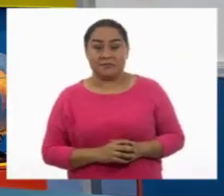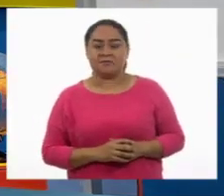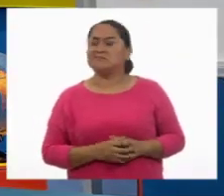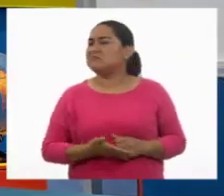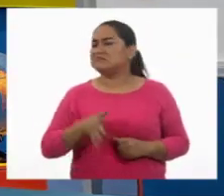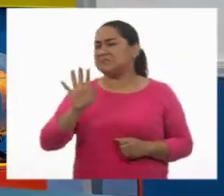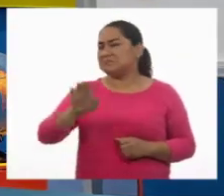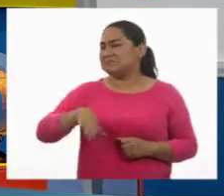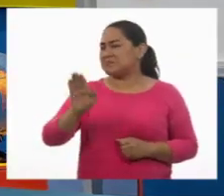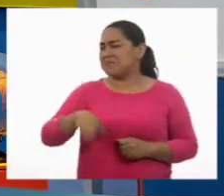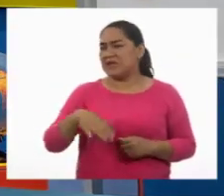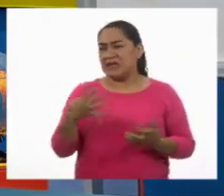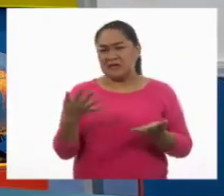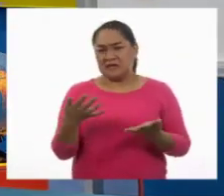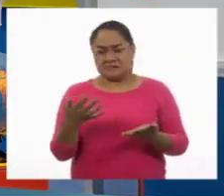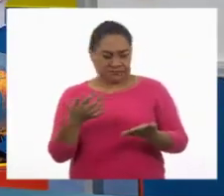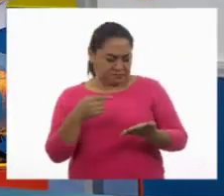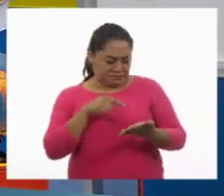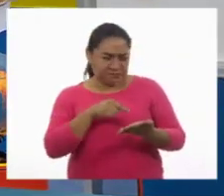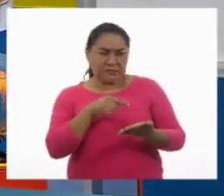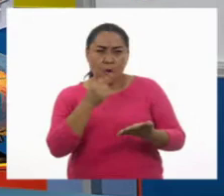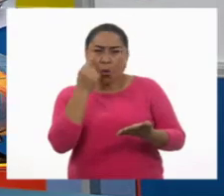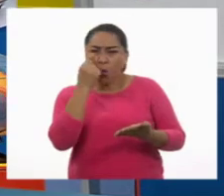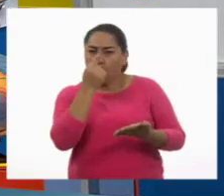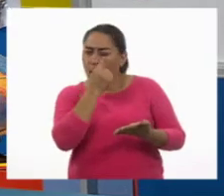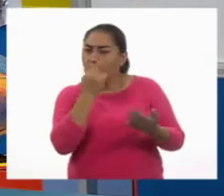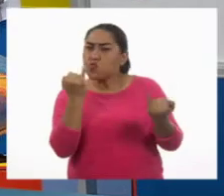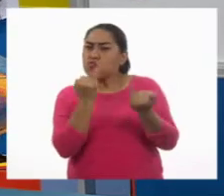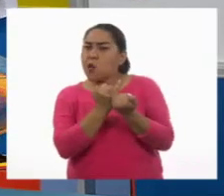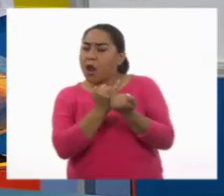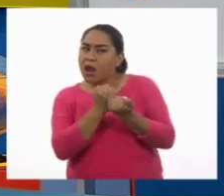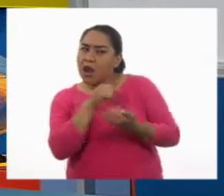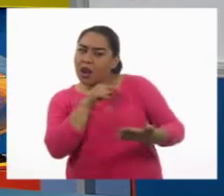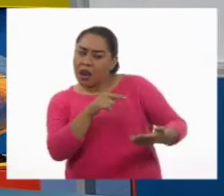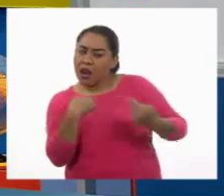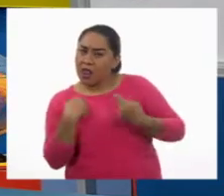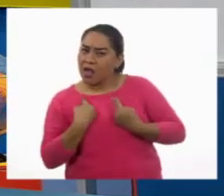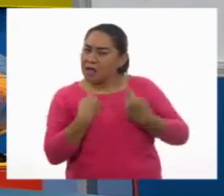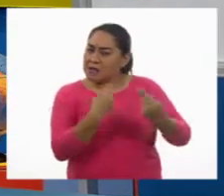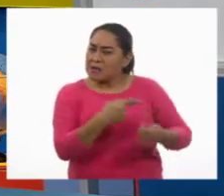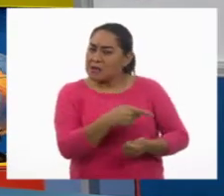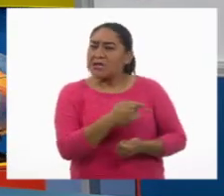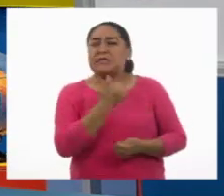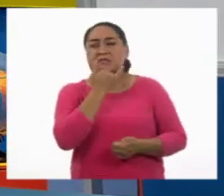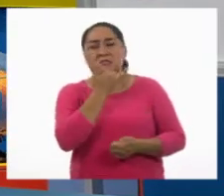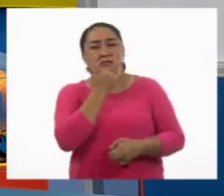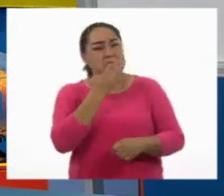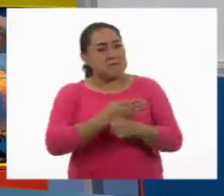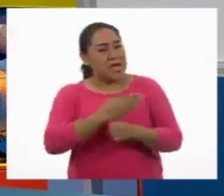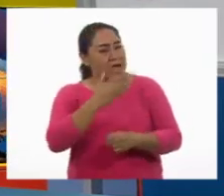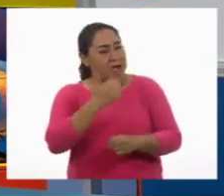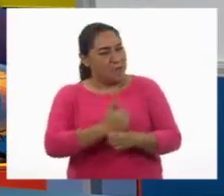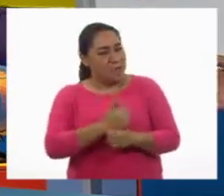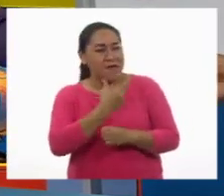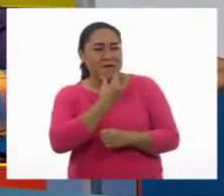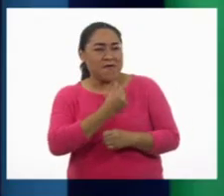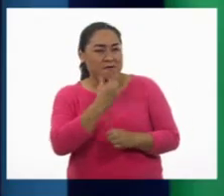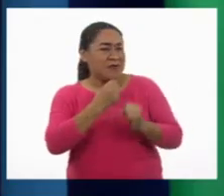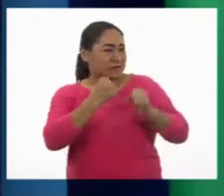Mire, maestro, yo tengo los ojos igualitos a los de este apuesto hombre. Seguro es mi bisabuelo.